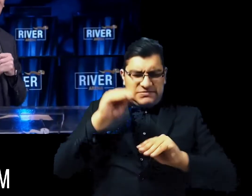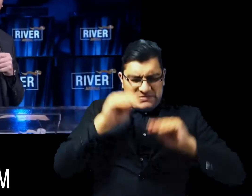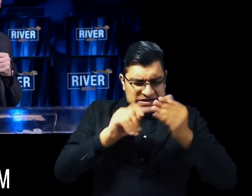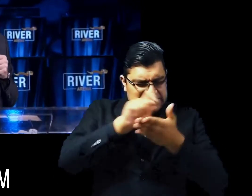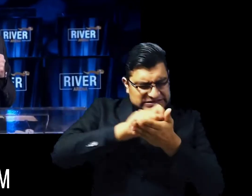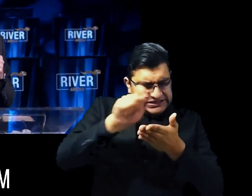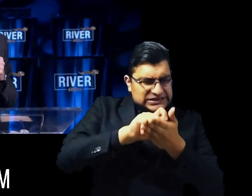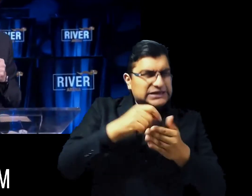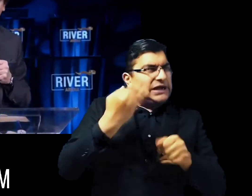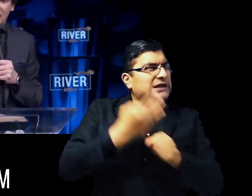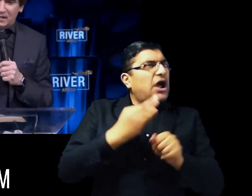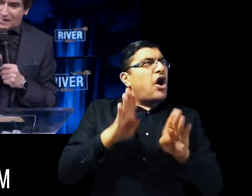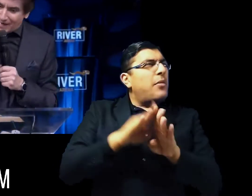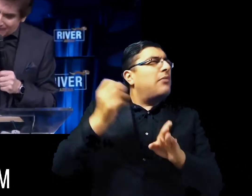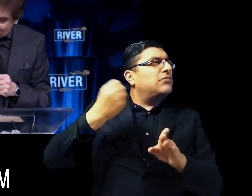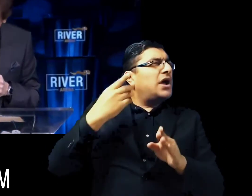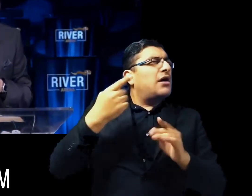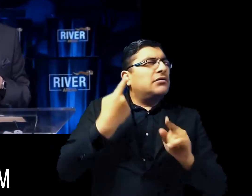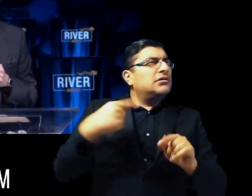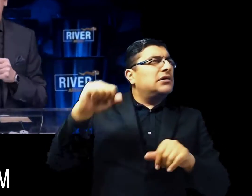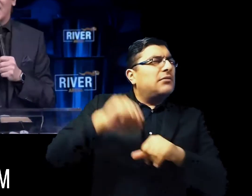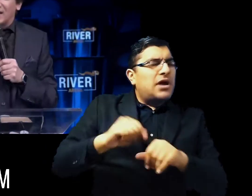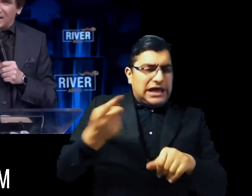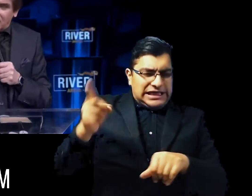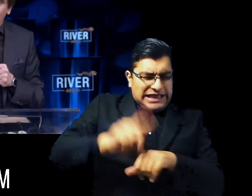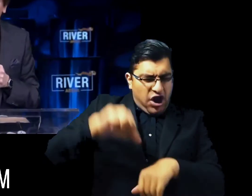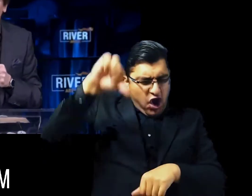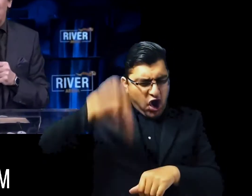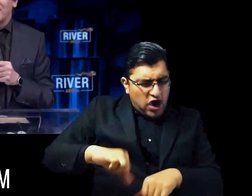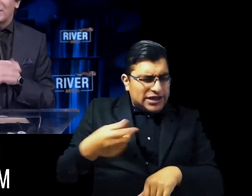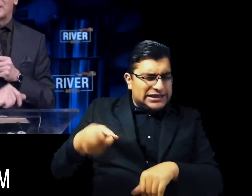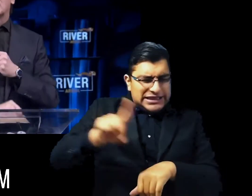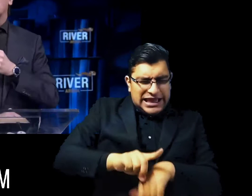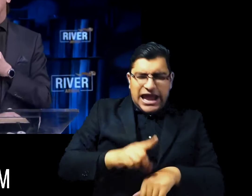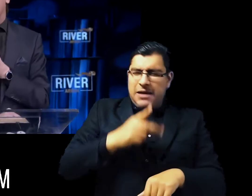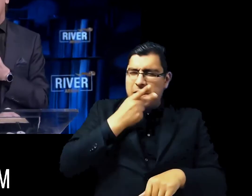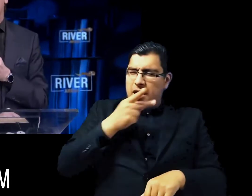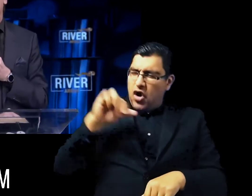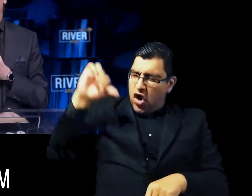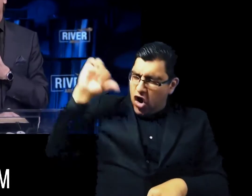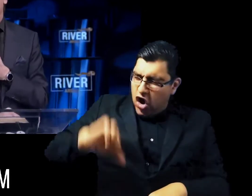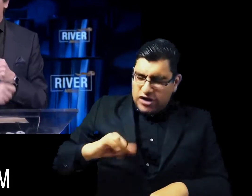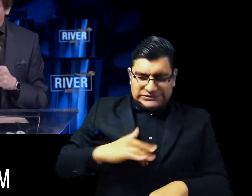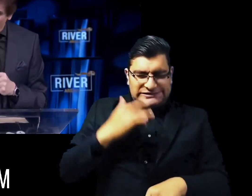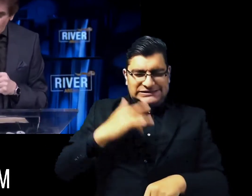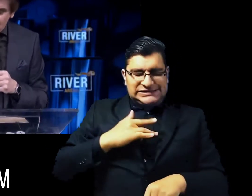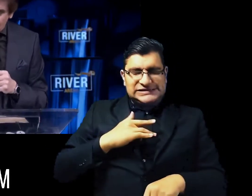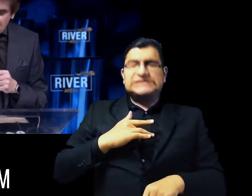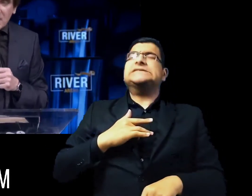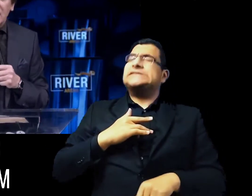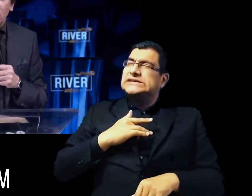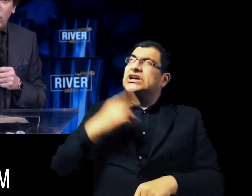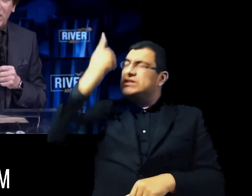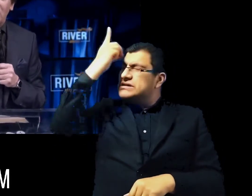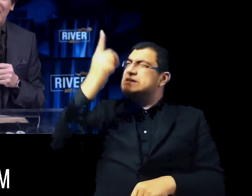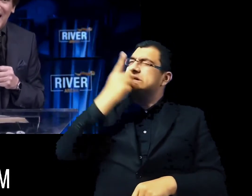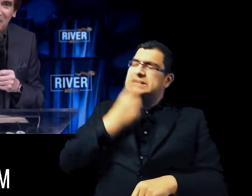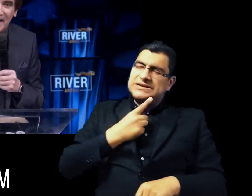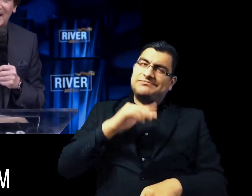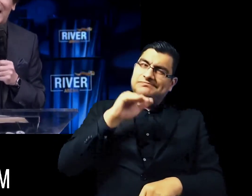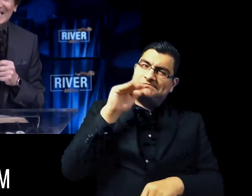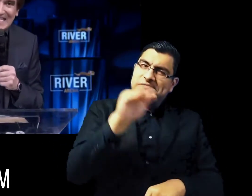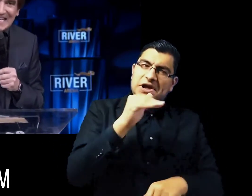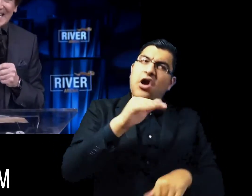el mensaje durante esta semana, que en este día especial, en este Día del Padre en particular, Dios me volvía a decir, vuelve